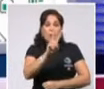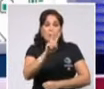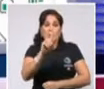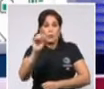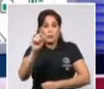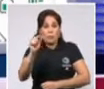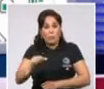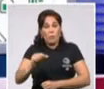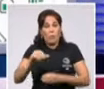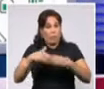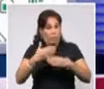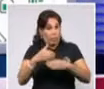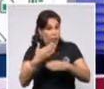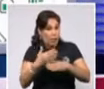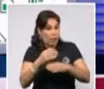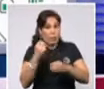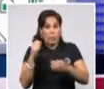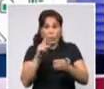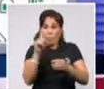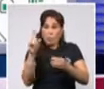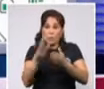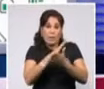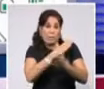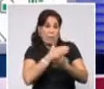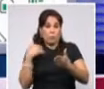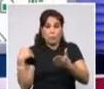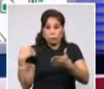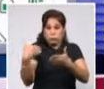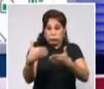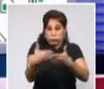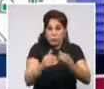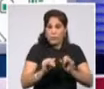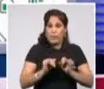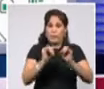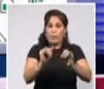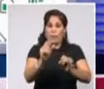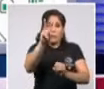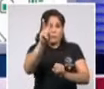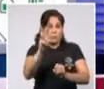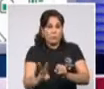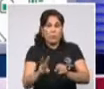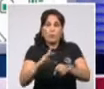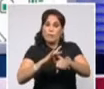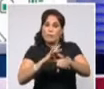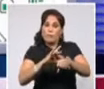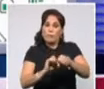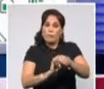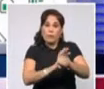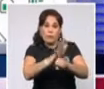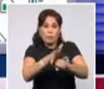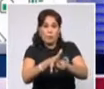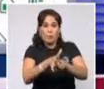han transcurrido desde que el 11 de marzo se informaran los tres primeros casos en el país, se han reportado